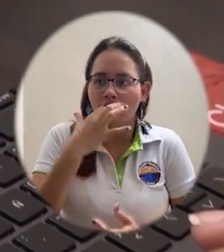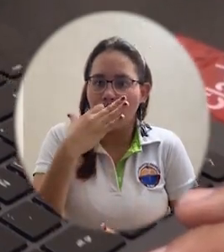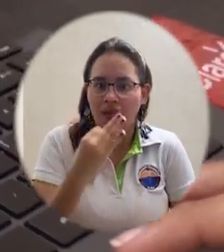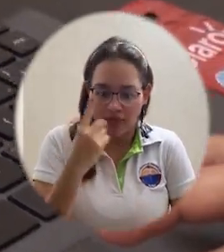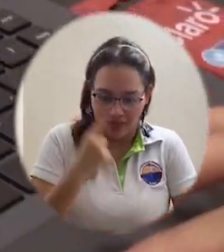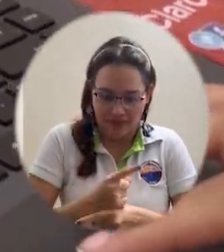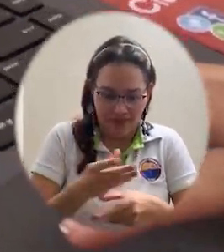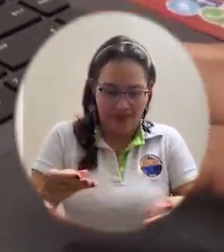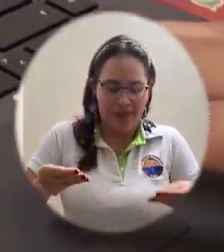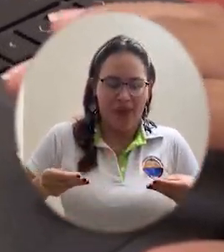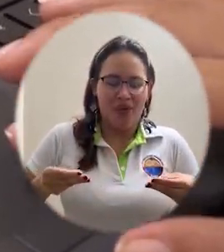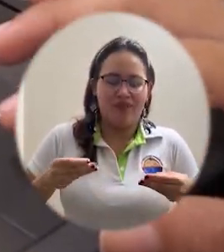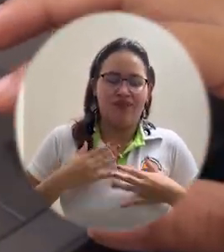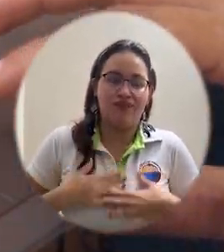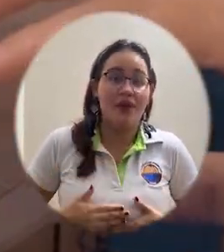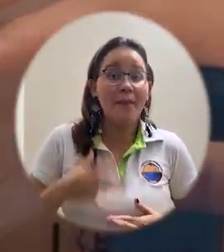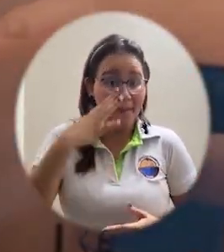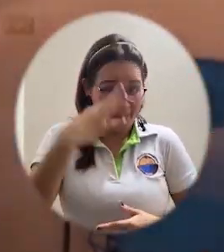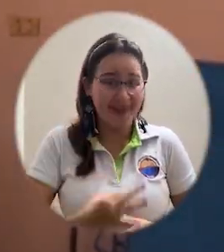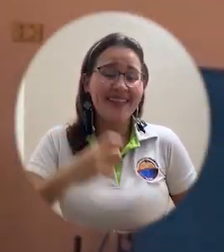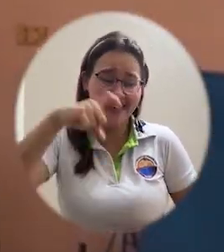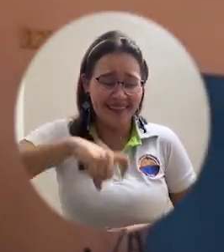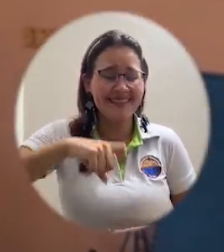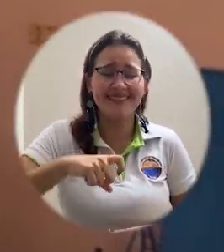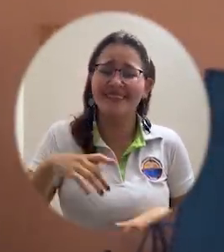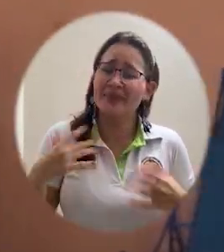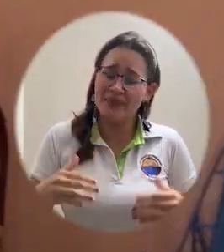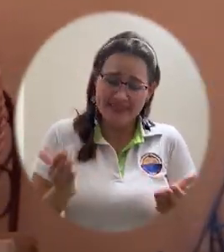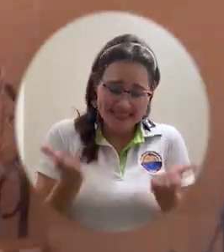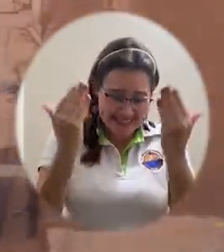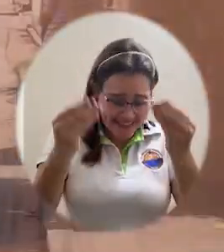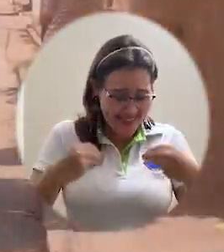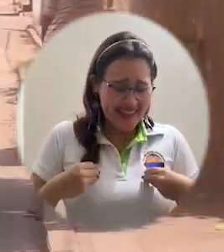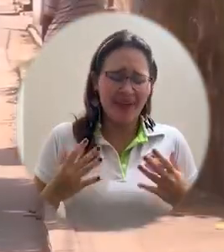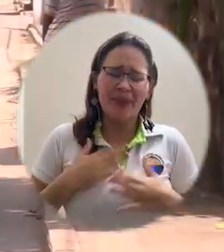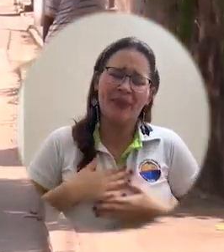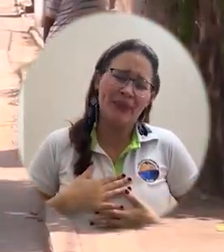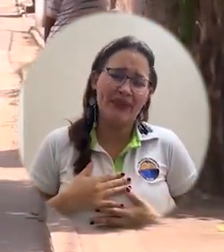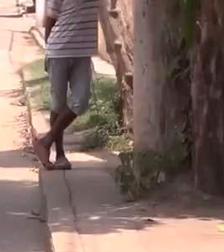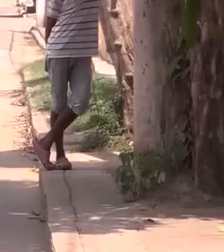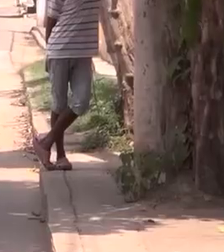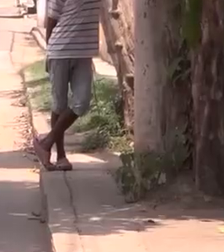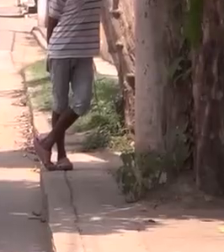los estudiantes. Pues realmente lo necesitamos y va a ser una gran ayuda.